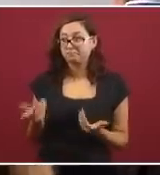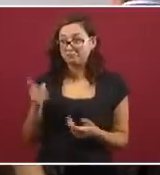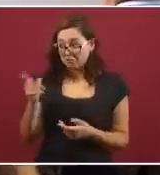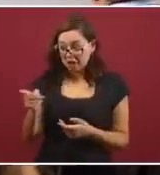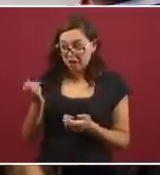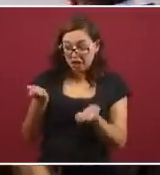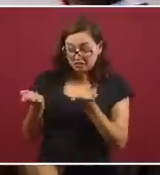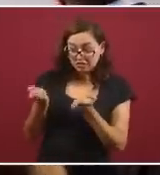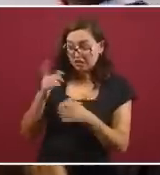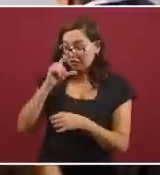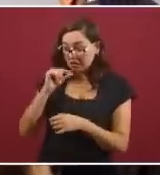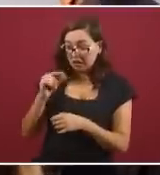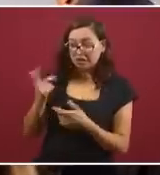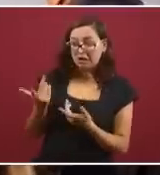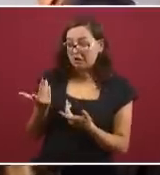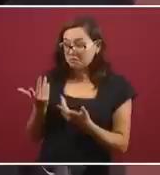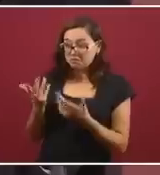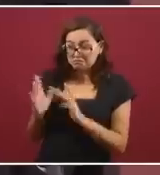entonces